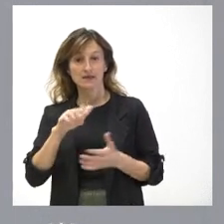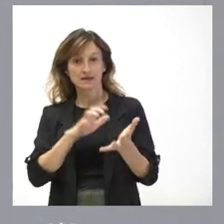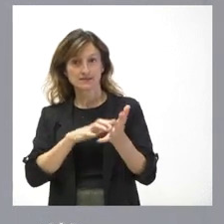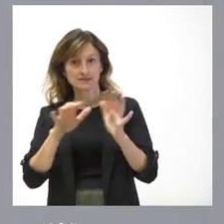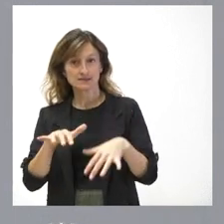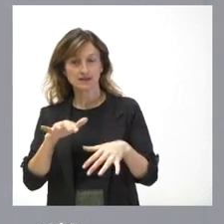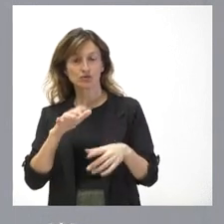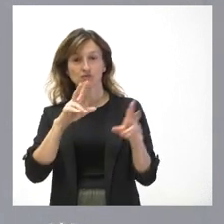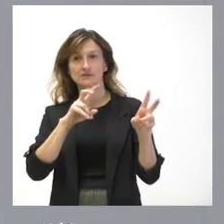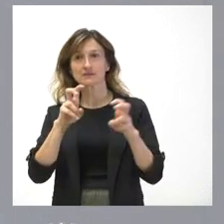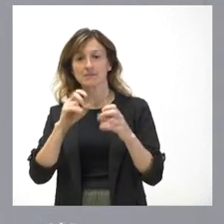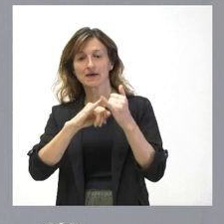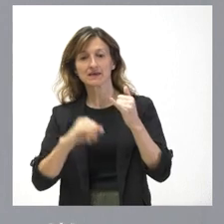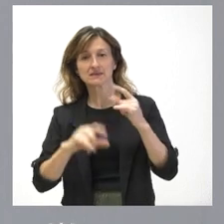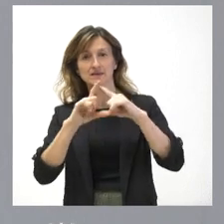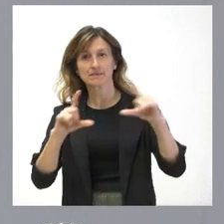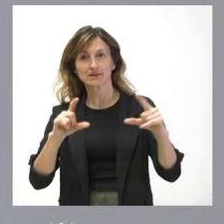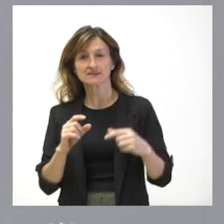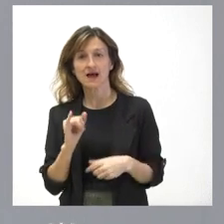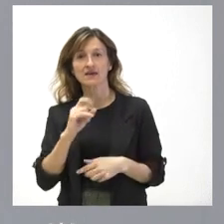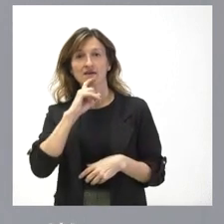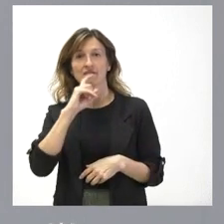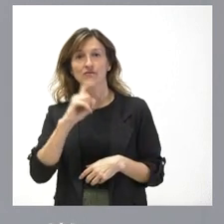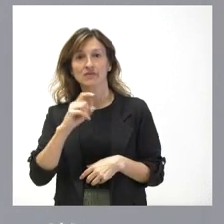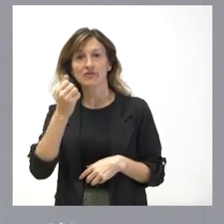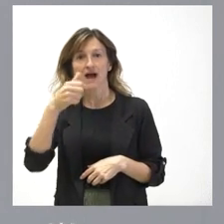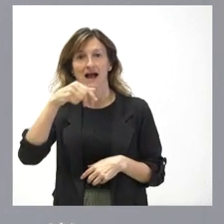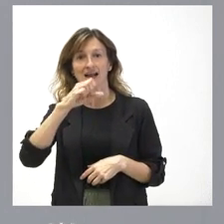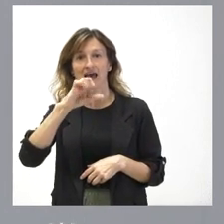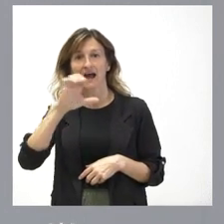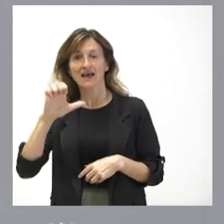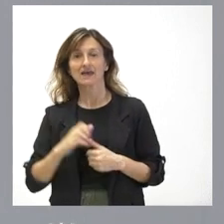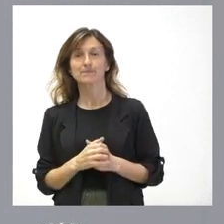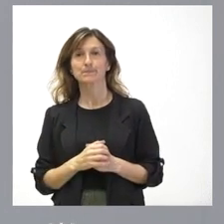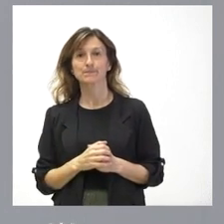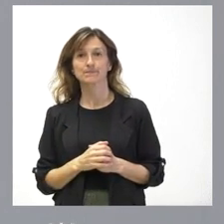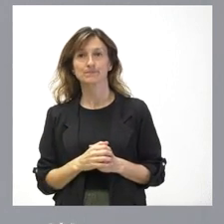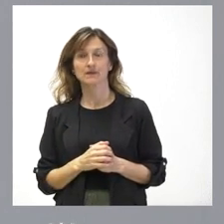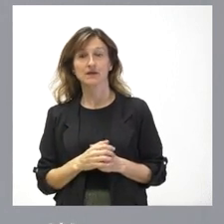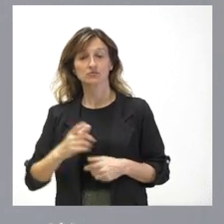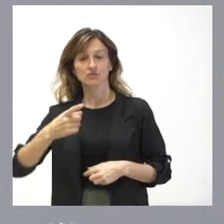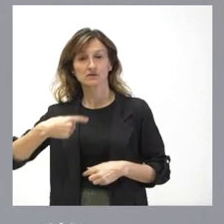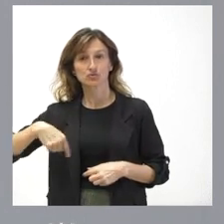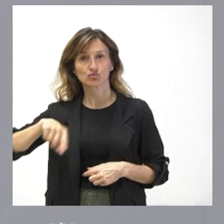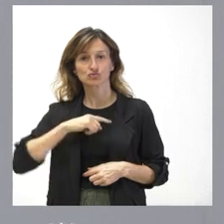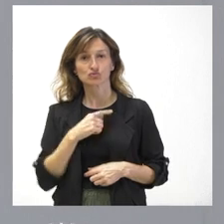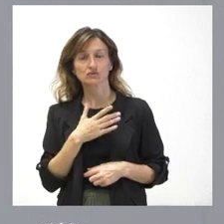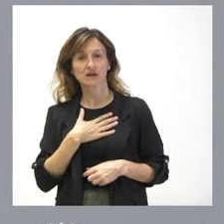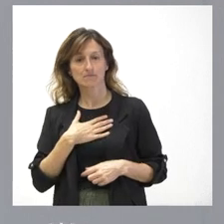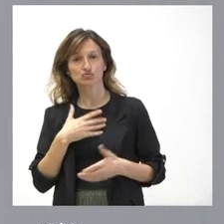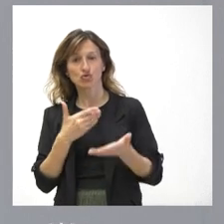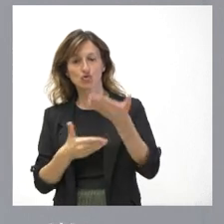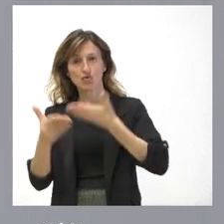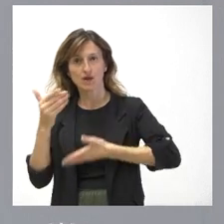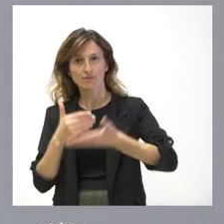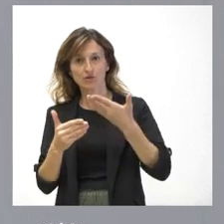abordar estos temas de crisis empresariales que es la fundación anclaje como ustedes conocen y por tanto nos ca la voluntad de colaboración de los miembros